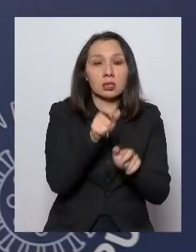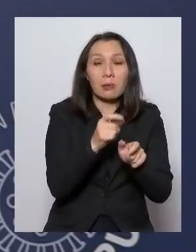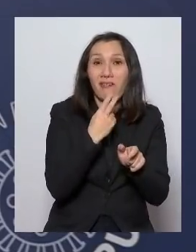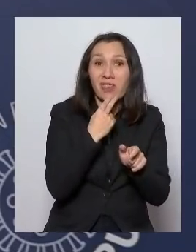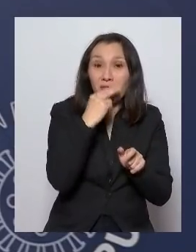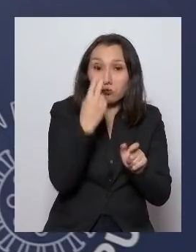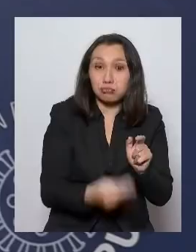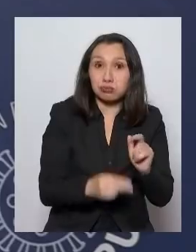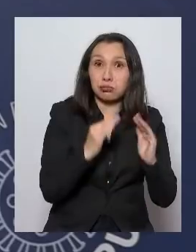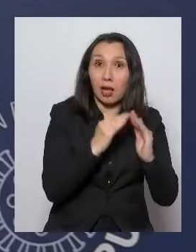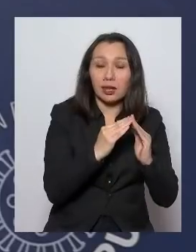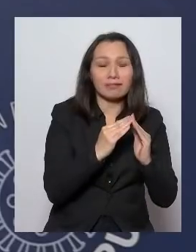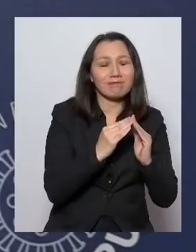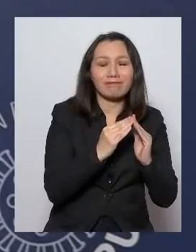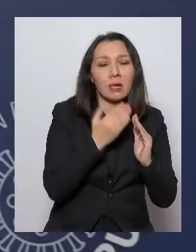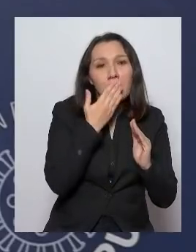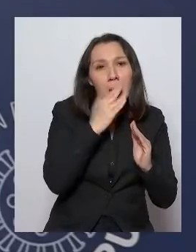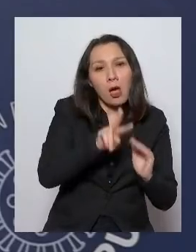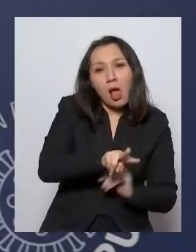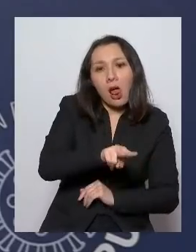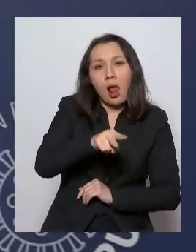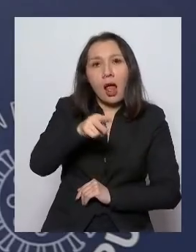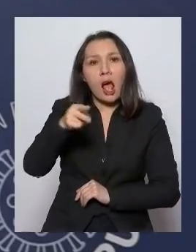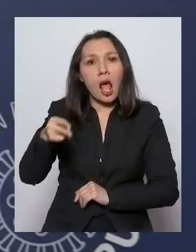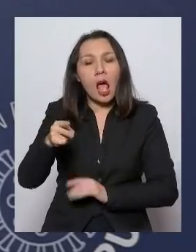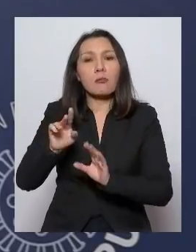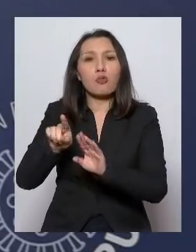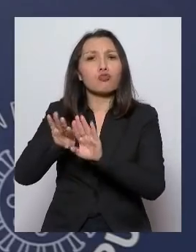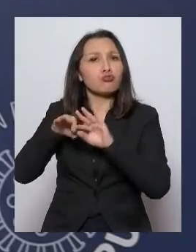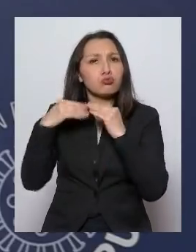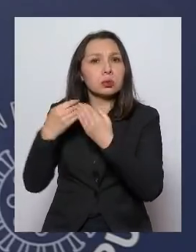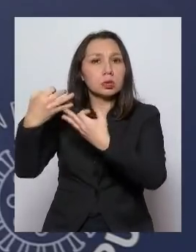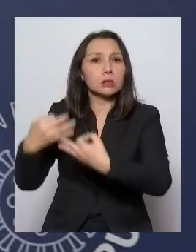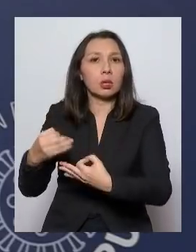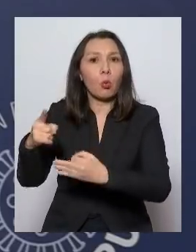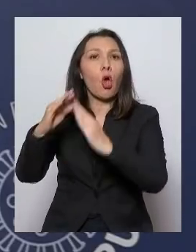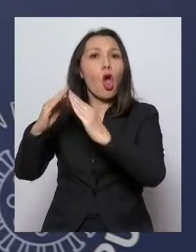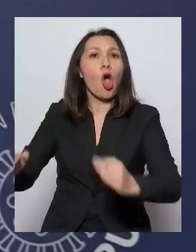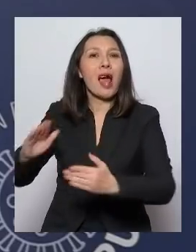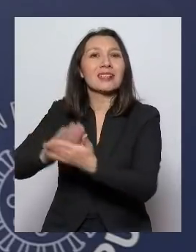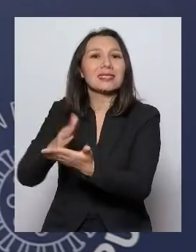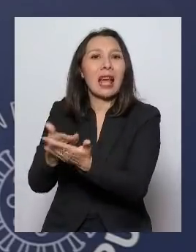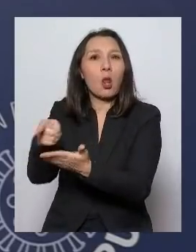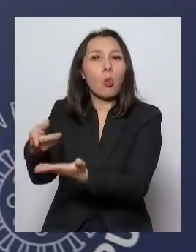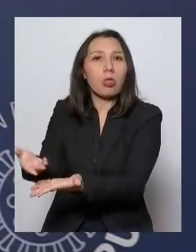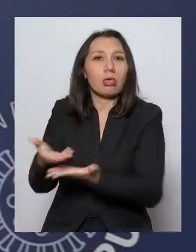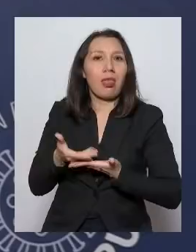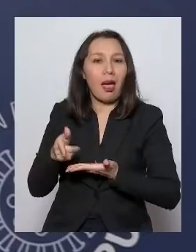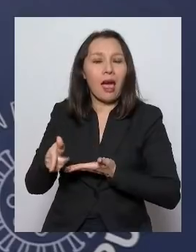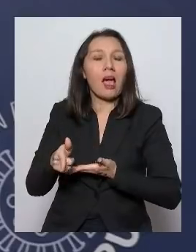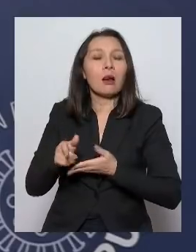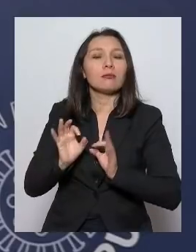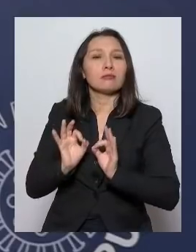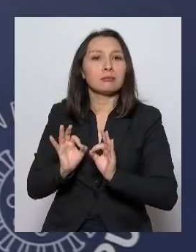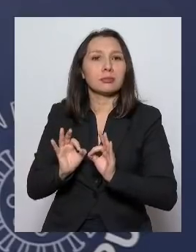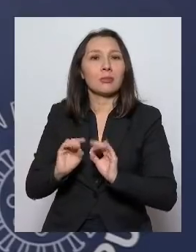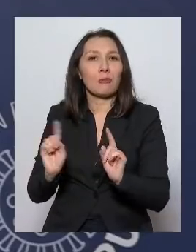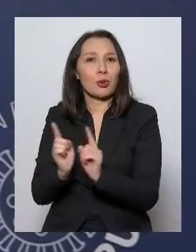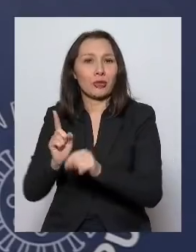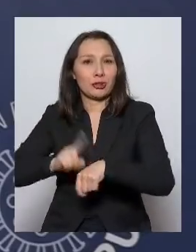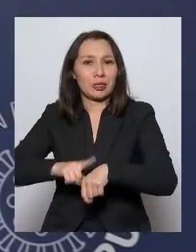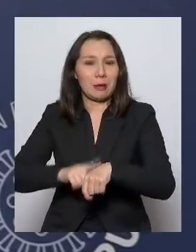vive, puedan trasladarse con todas estas seguridades a una residencia